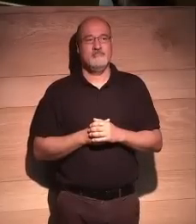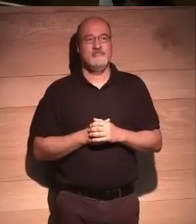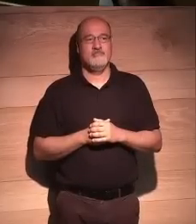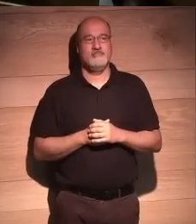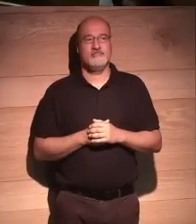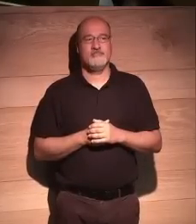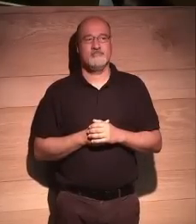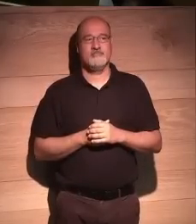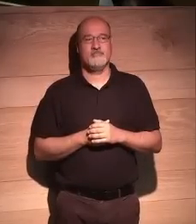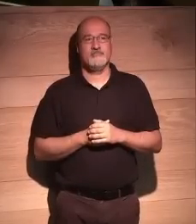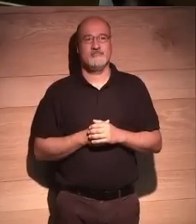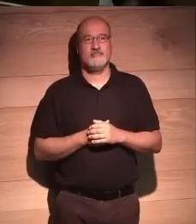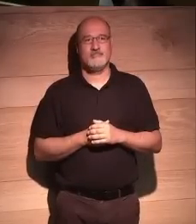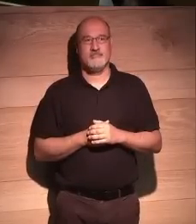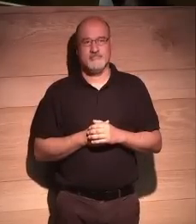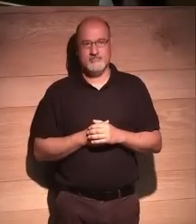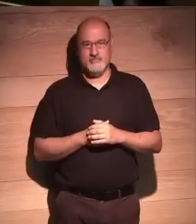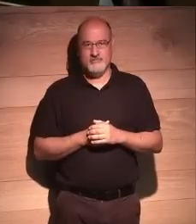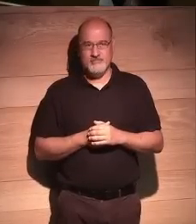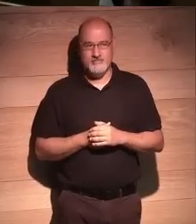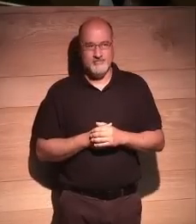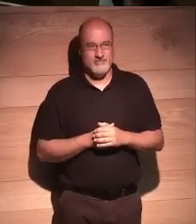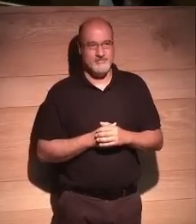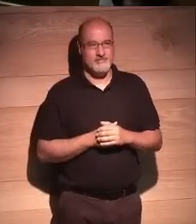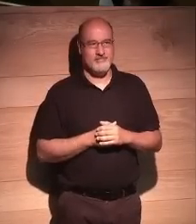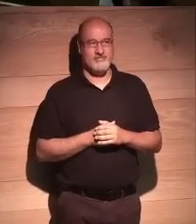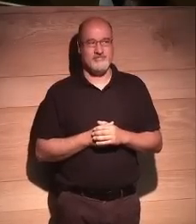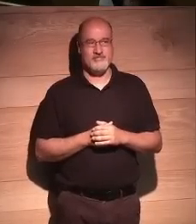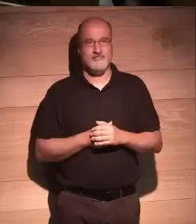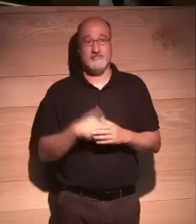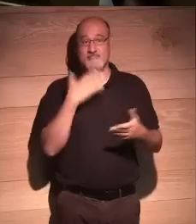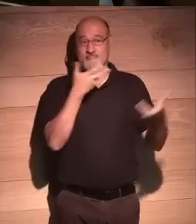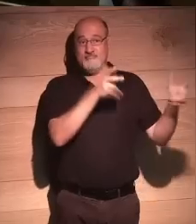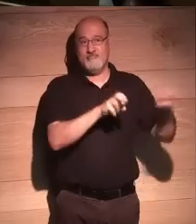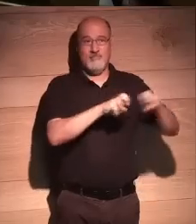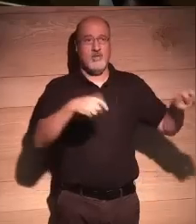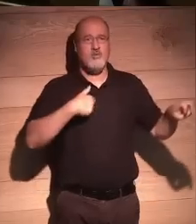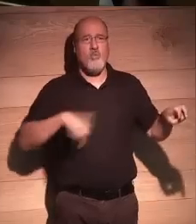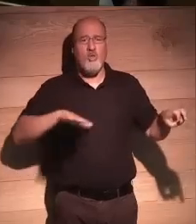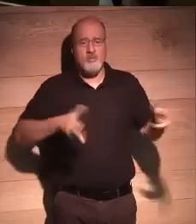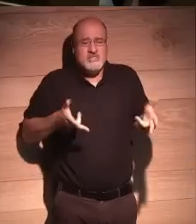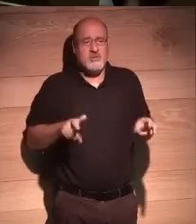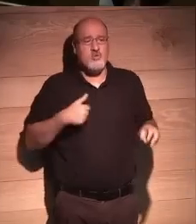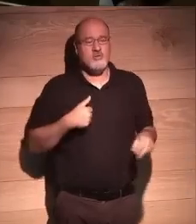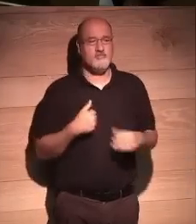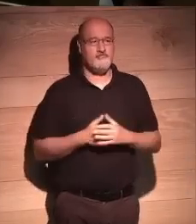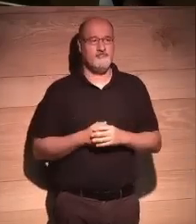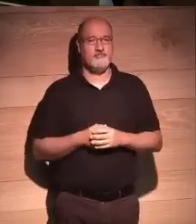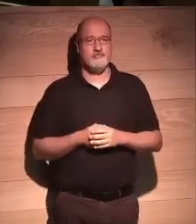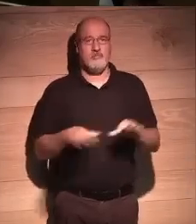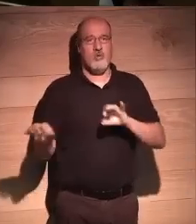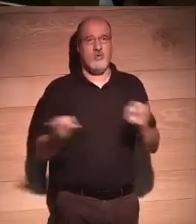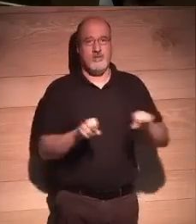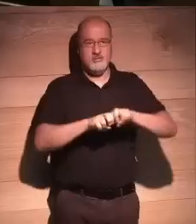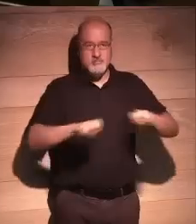al revés, allí, me están corrigiendo ya, allí, ¿yo dónde voy? Espera, Pedro aquí,